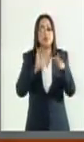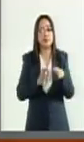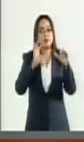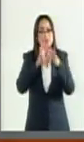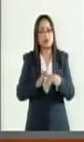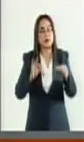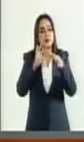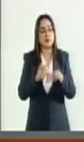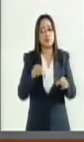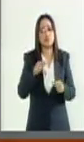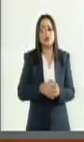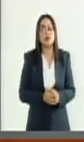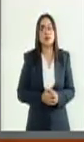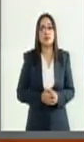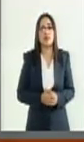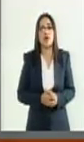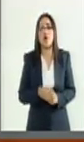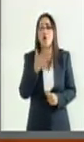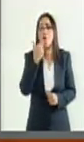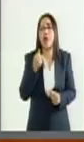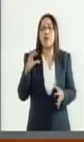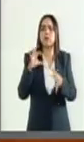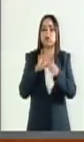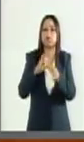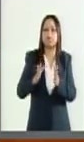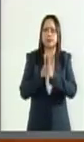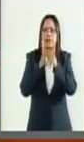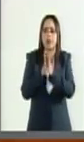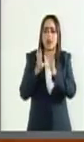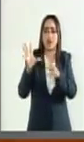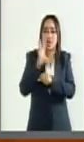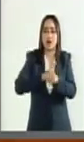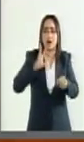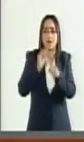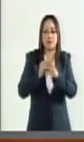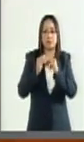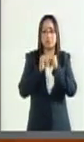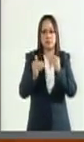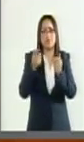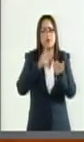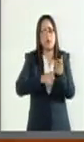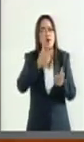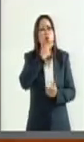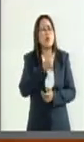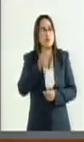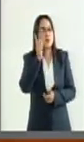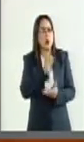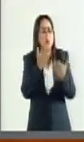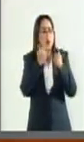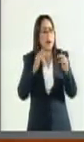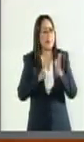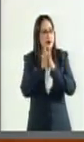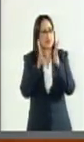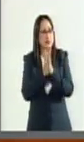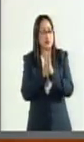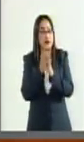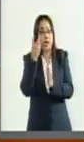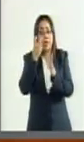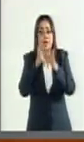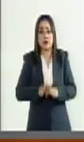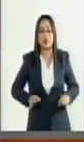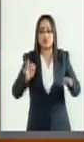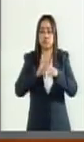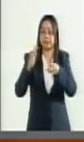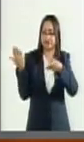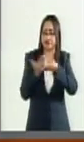se garantizaba una participación igualitaria entre mujeres y hombres, lo cual agradezco haya sido